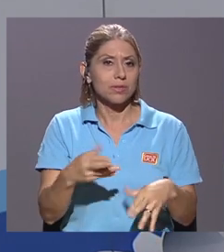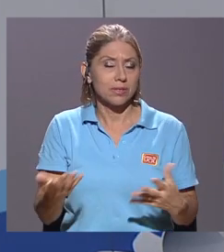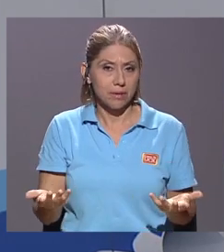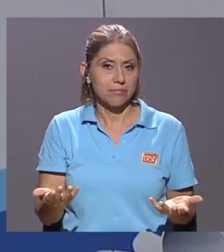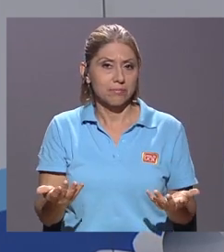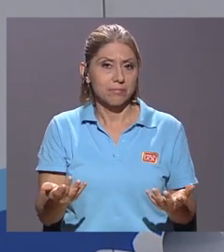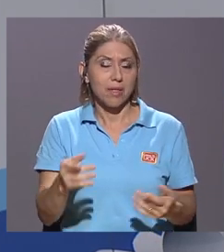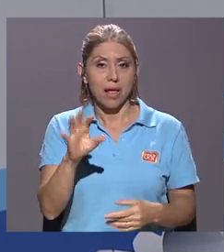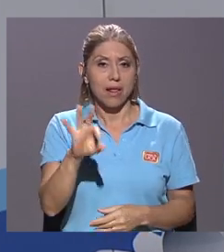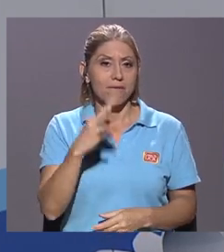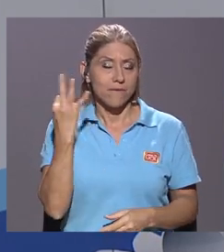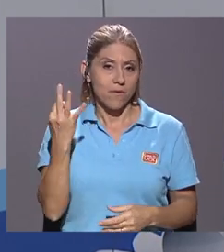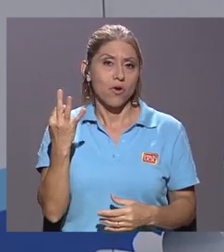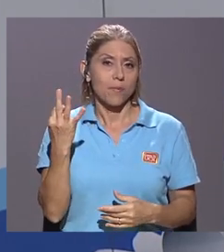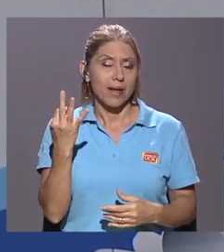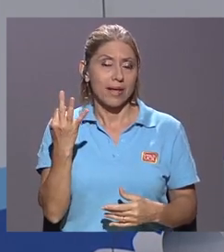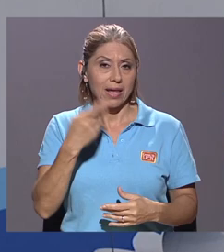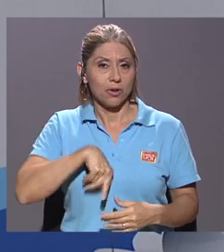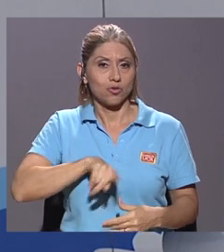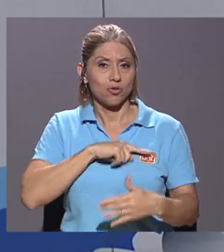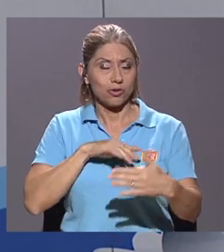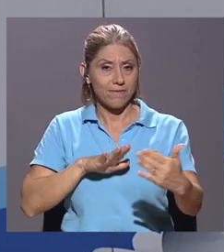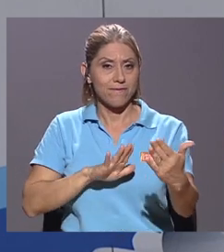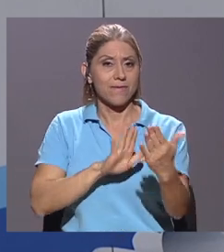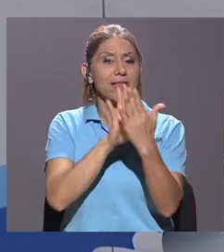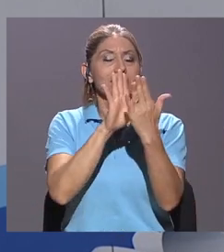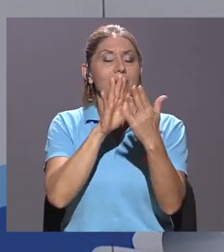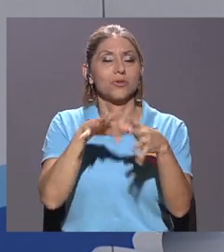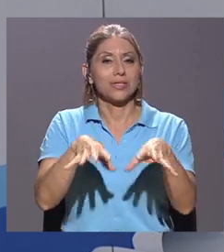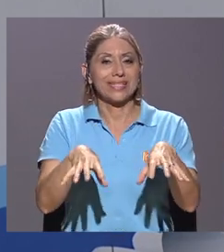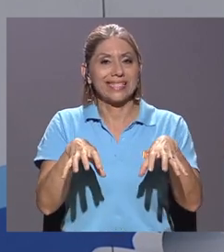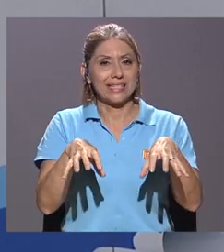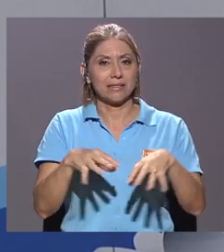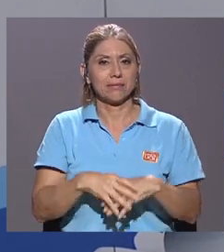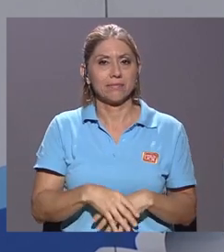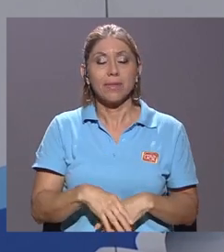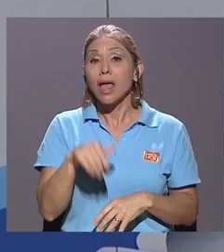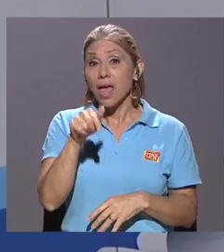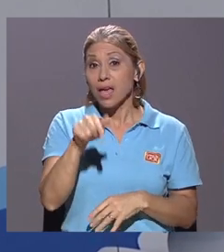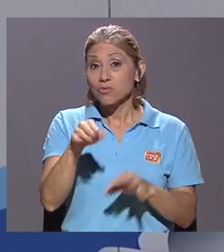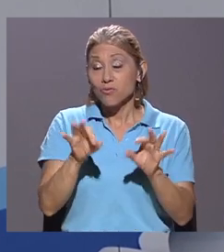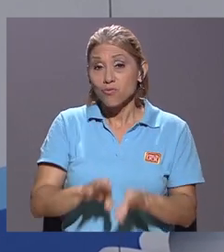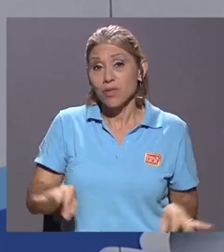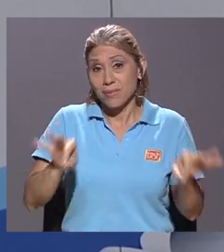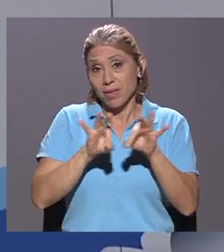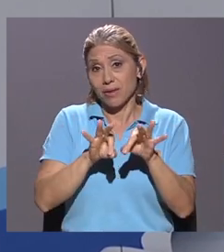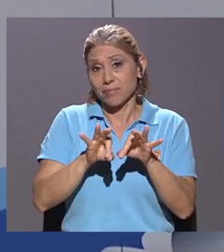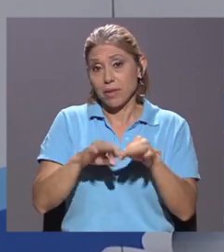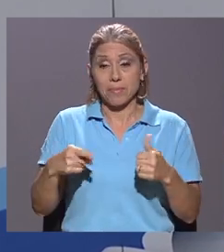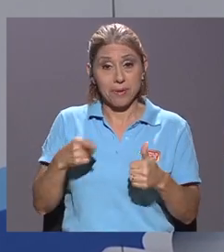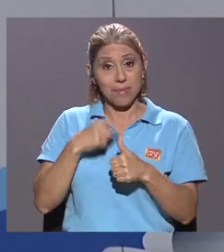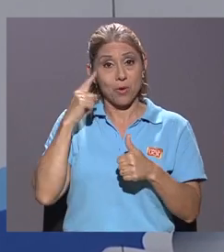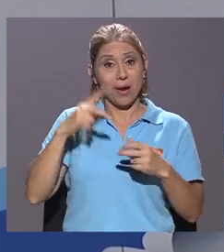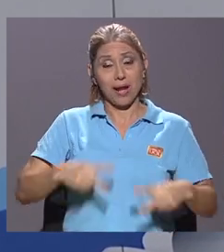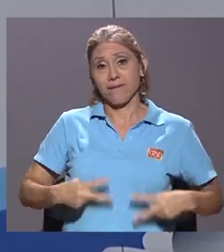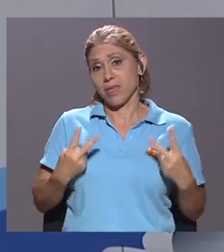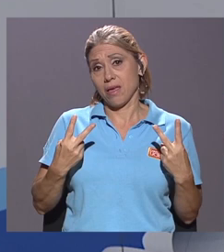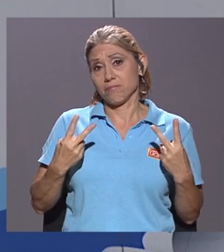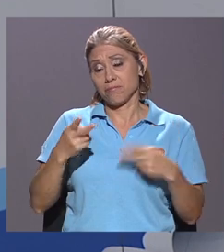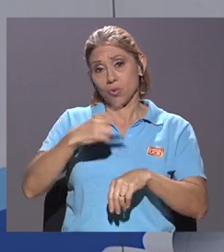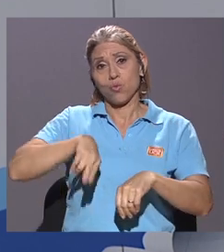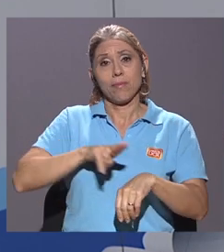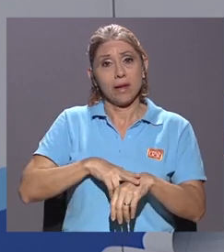la forma en la que en la que enfrentamos cualquier tipo de estrés entonces eso es fundamental para la vida primero normal sin